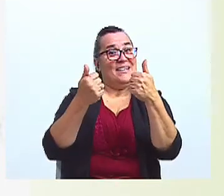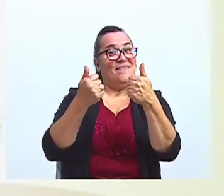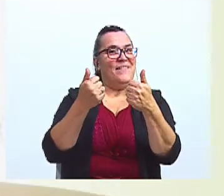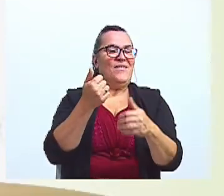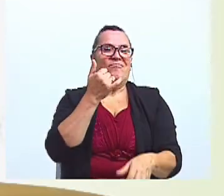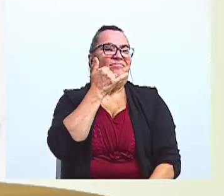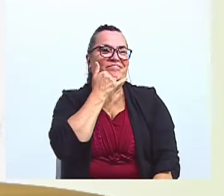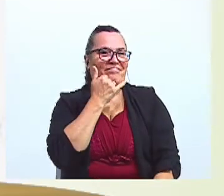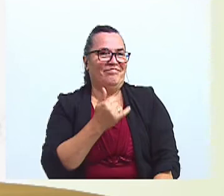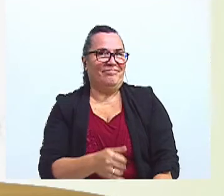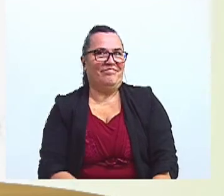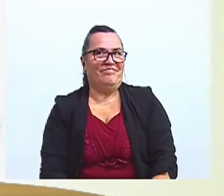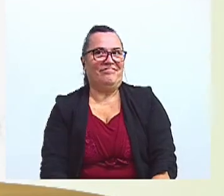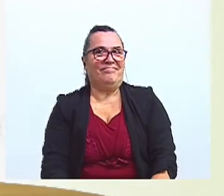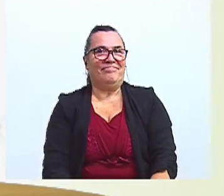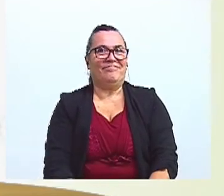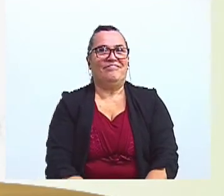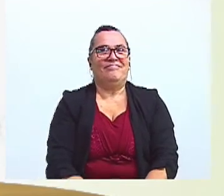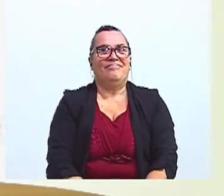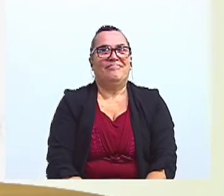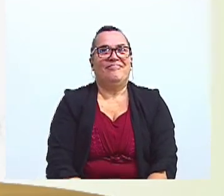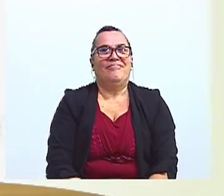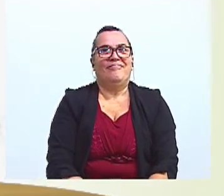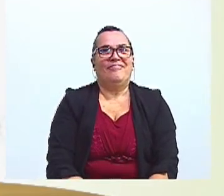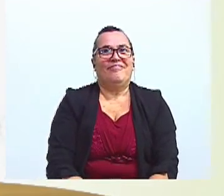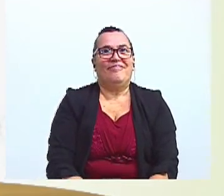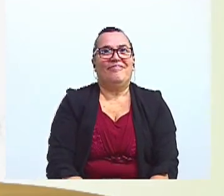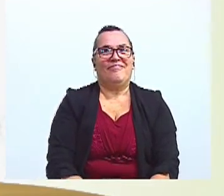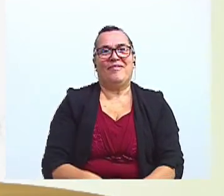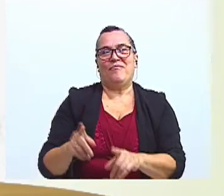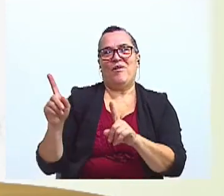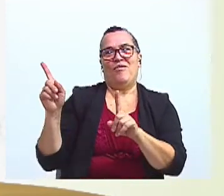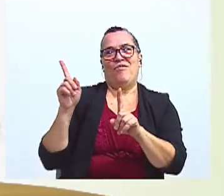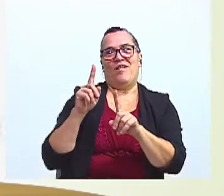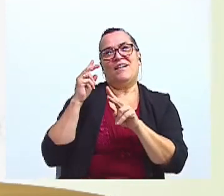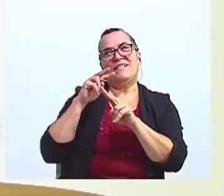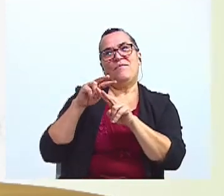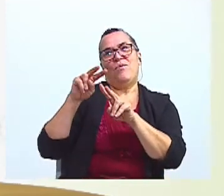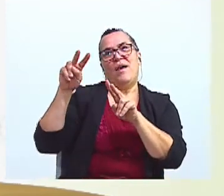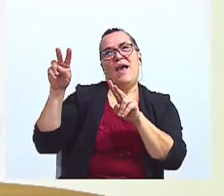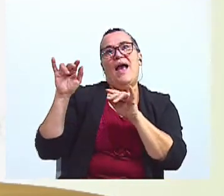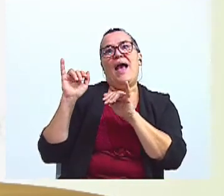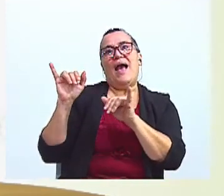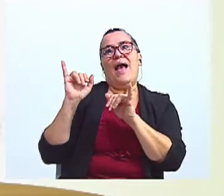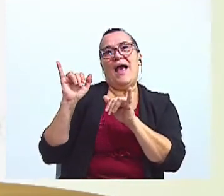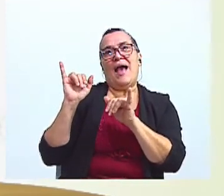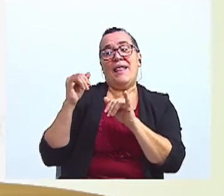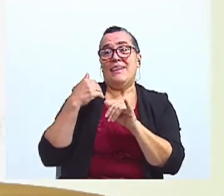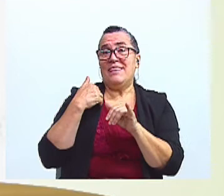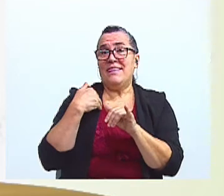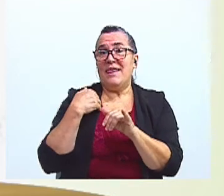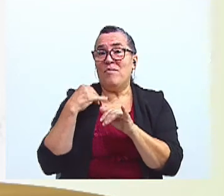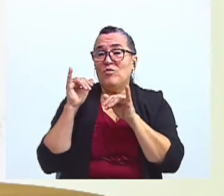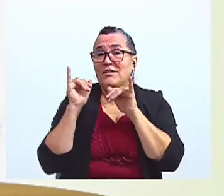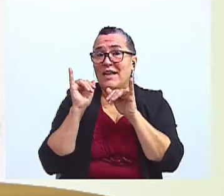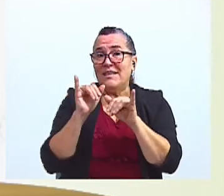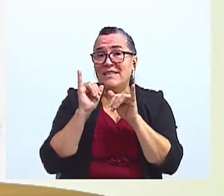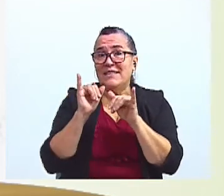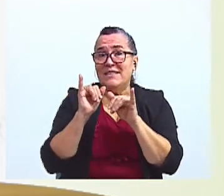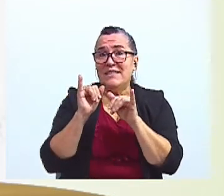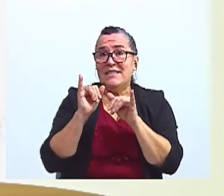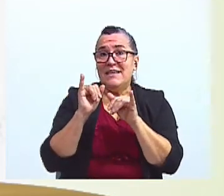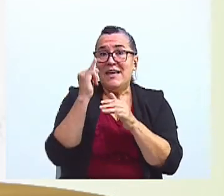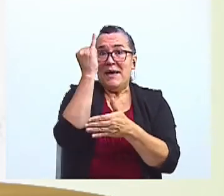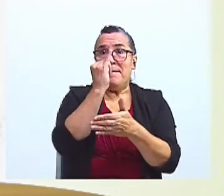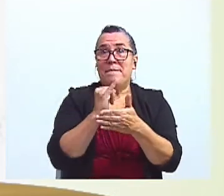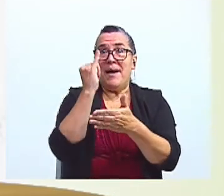Resulta que, voy a correrme un poquito para que se pueda ver la imagen. Tenemos ahí unas